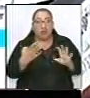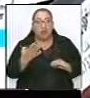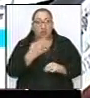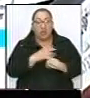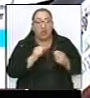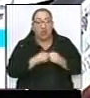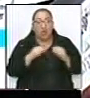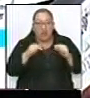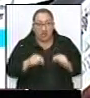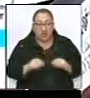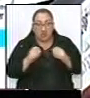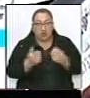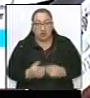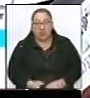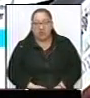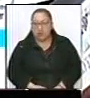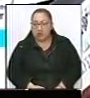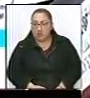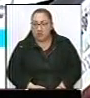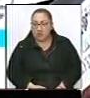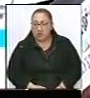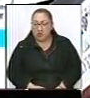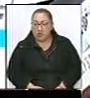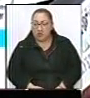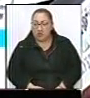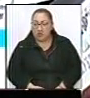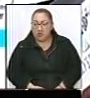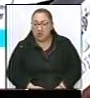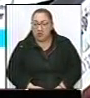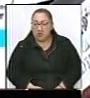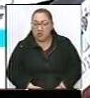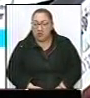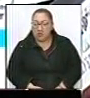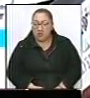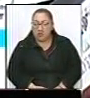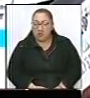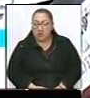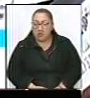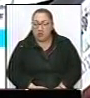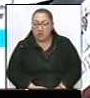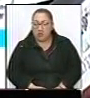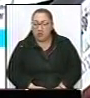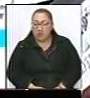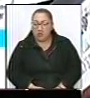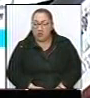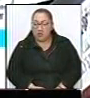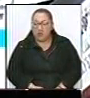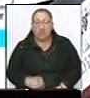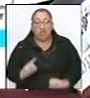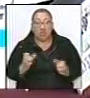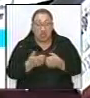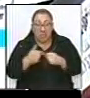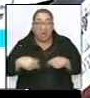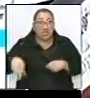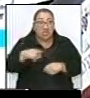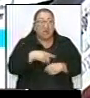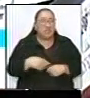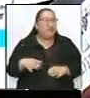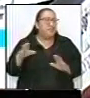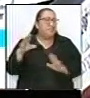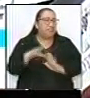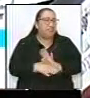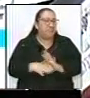con este Congreso no le llega pero ni al tobillo. Ni al tobillo. Se han